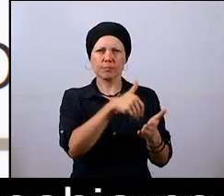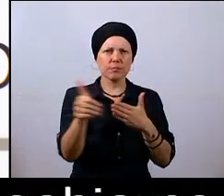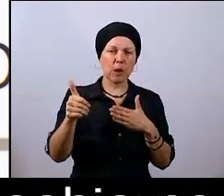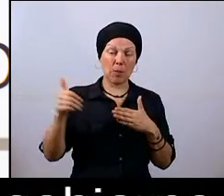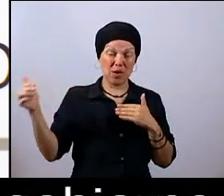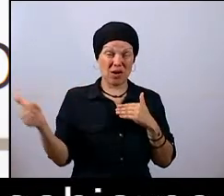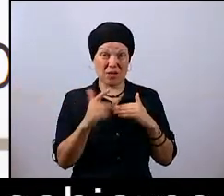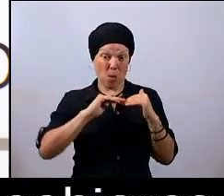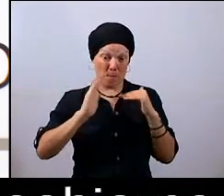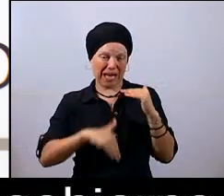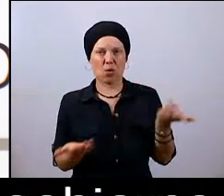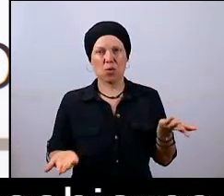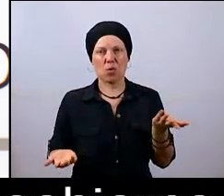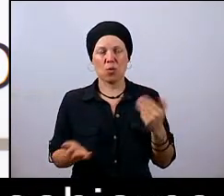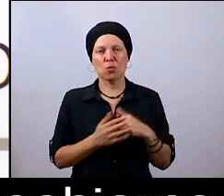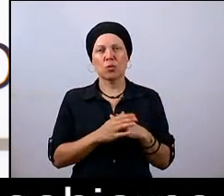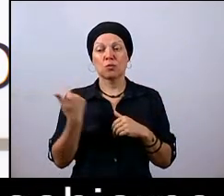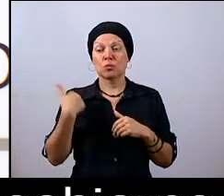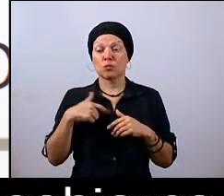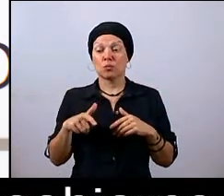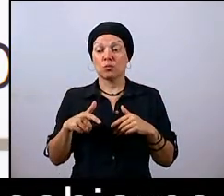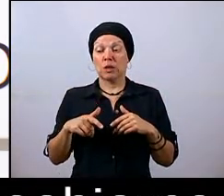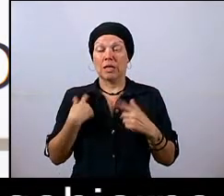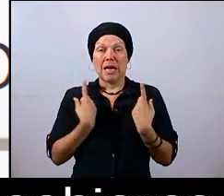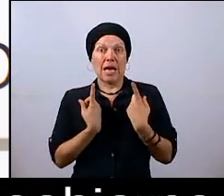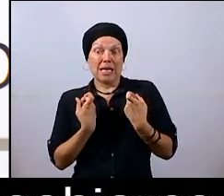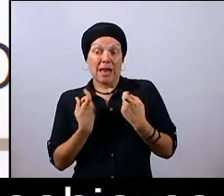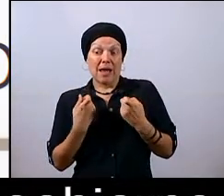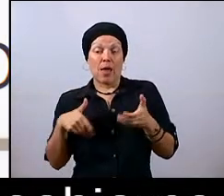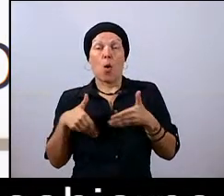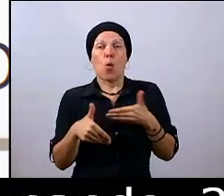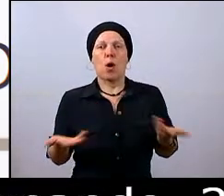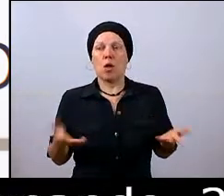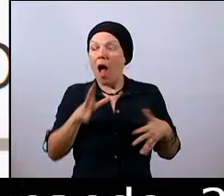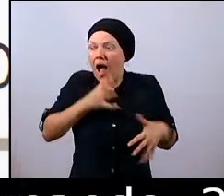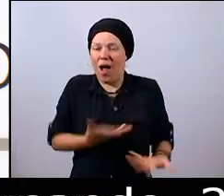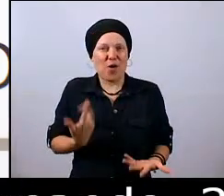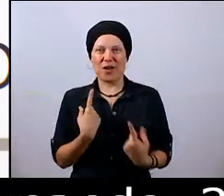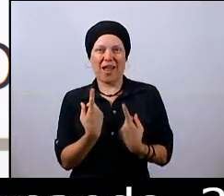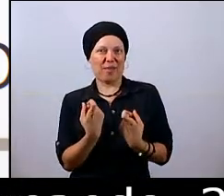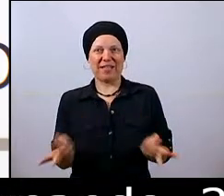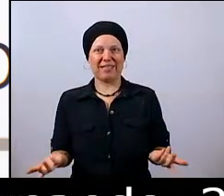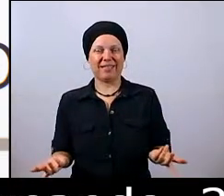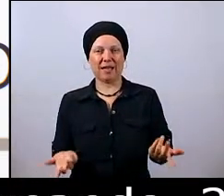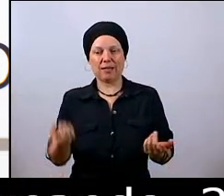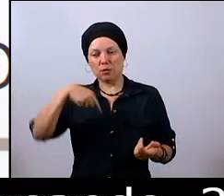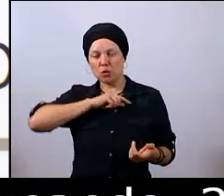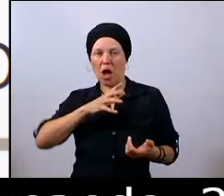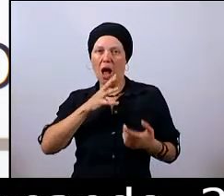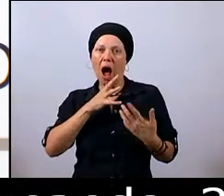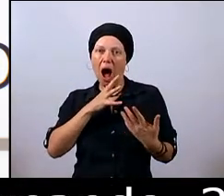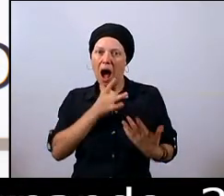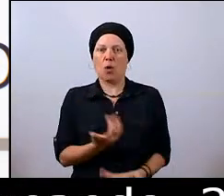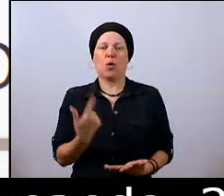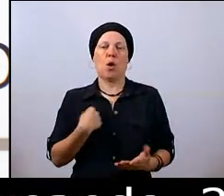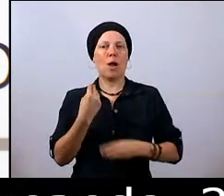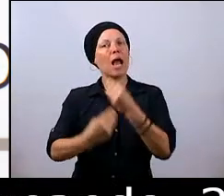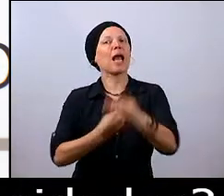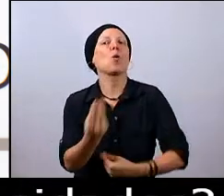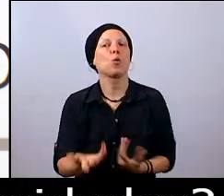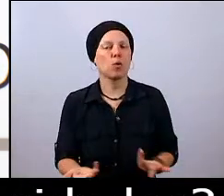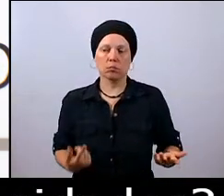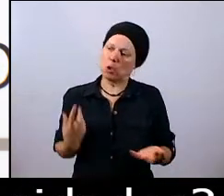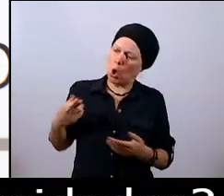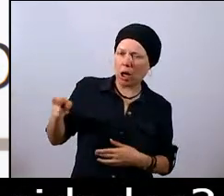de ejecución. ¿Cuándo se presentan las necesidades? Se presentan ahora, y ahora es cuando estamos potenciando esa ejecución.